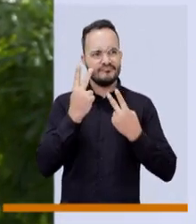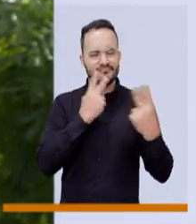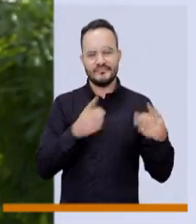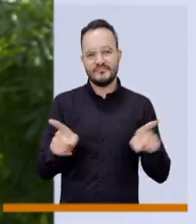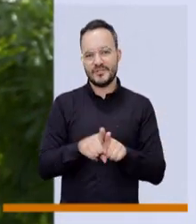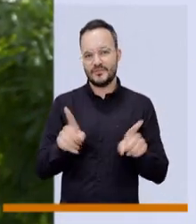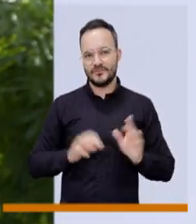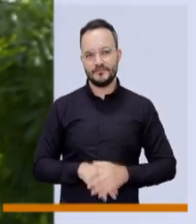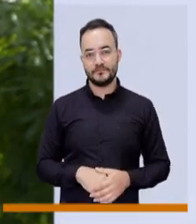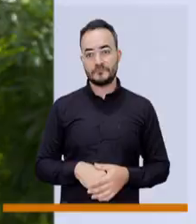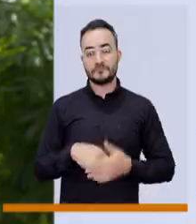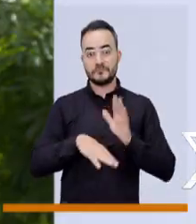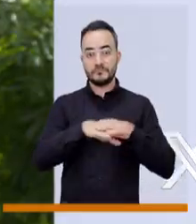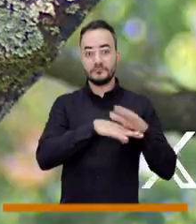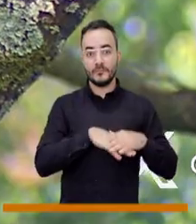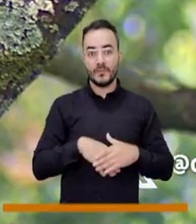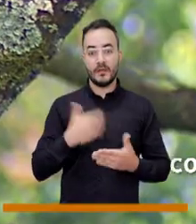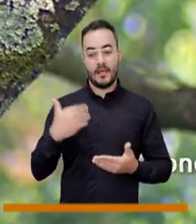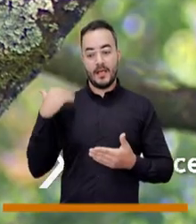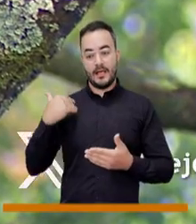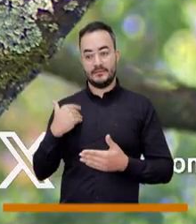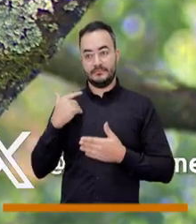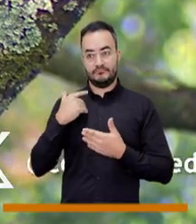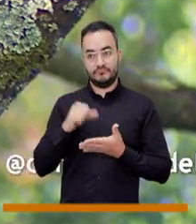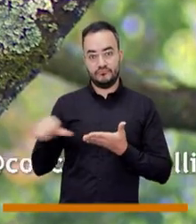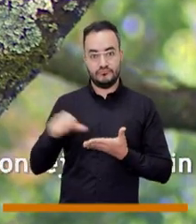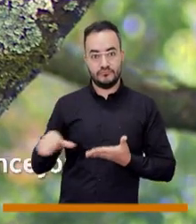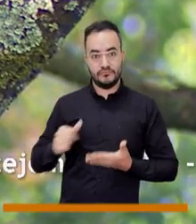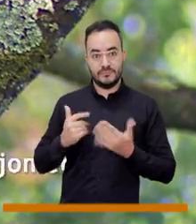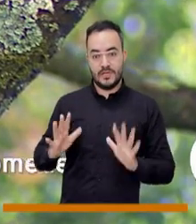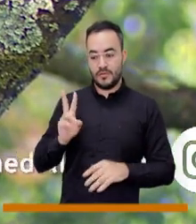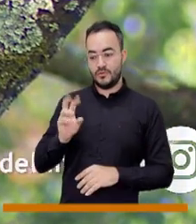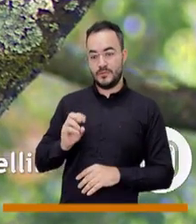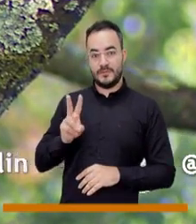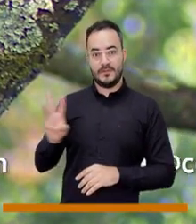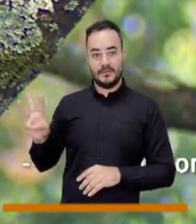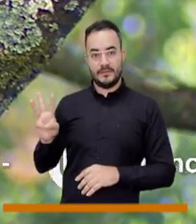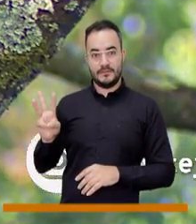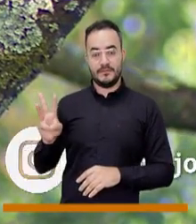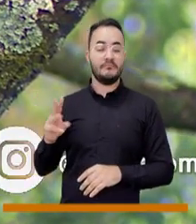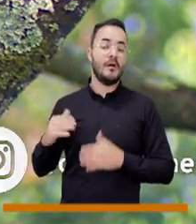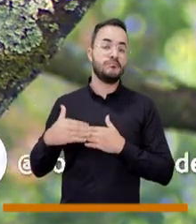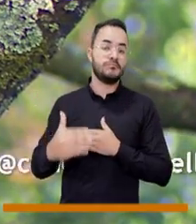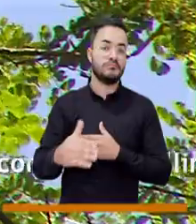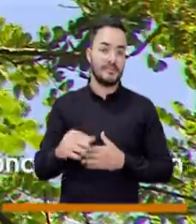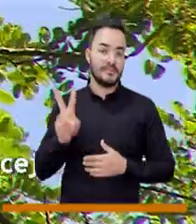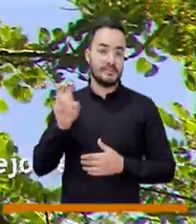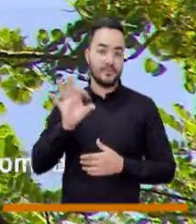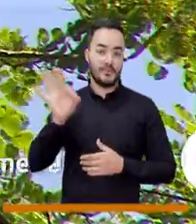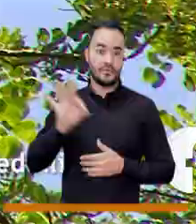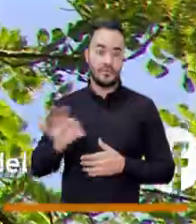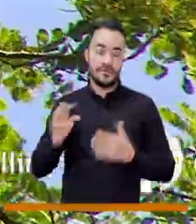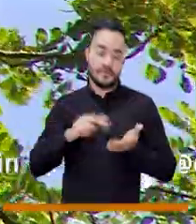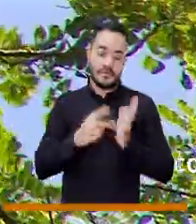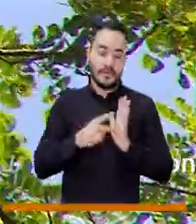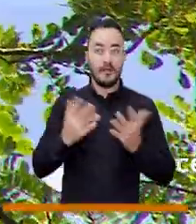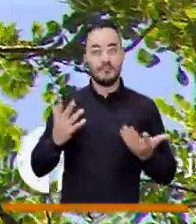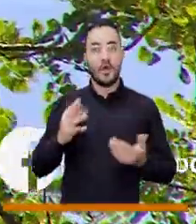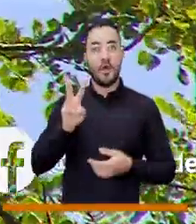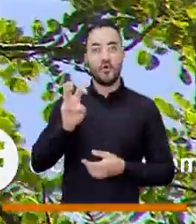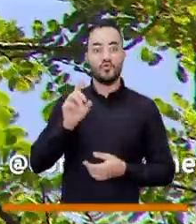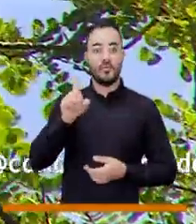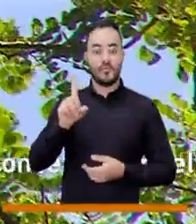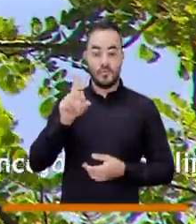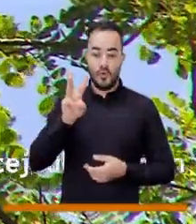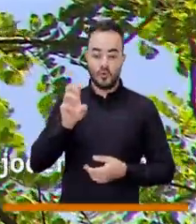todas las administraciones. Hay que decir que es un 11% más del presupuesto de este año, que fueron 7.3 billones,